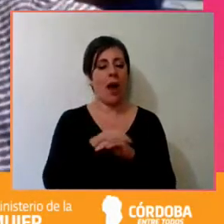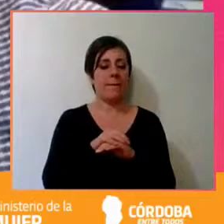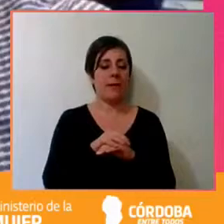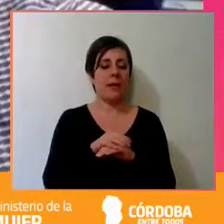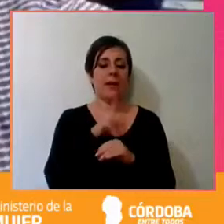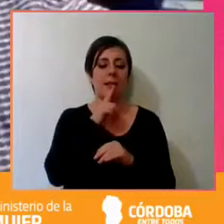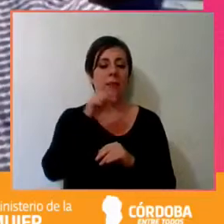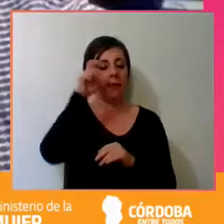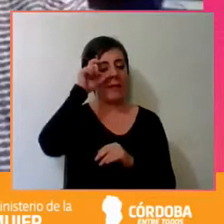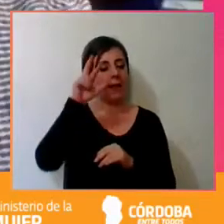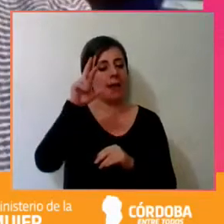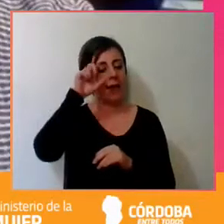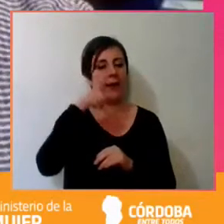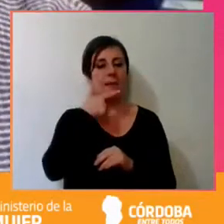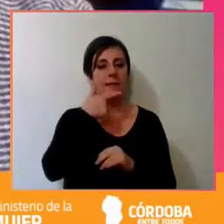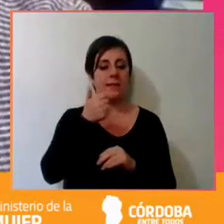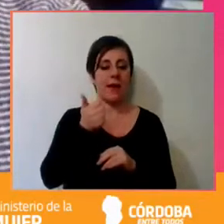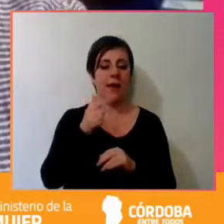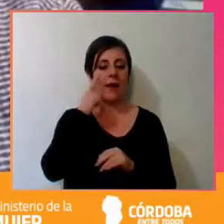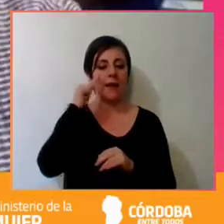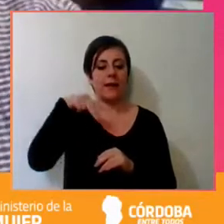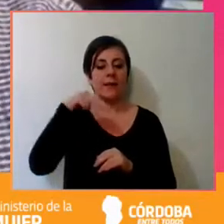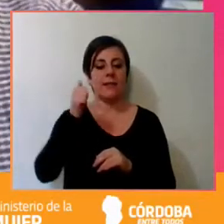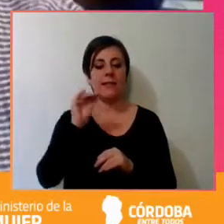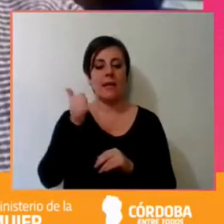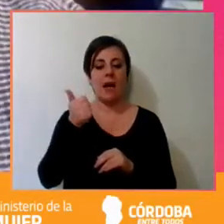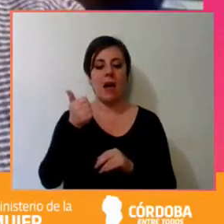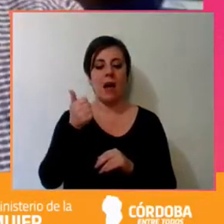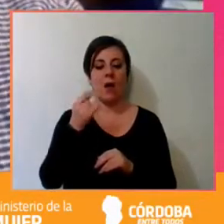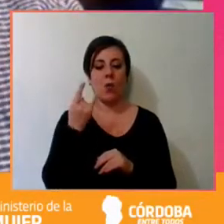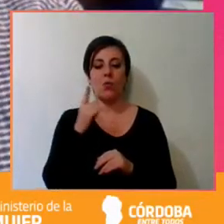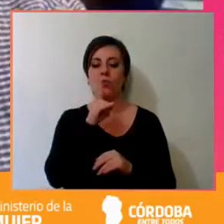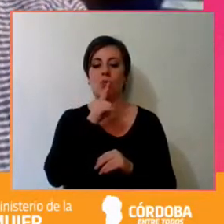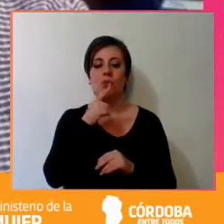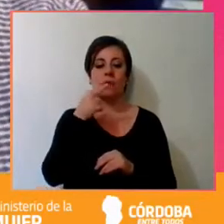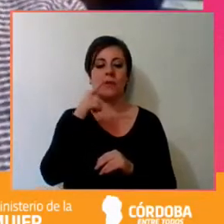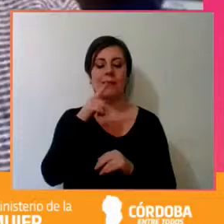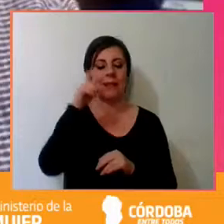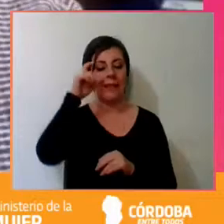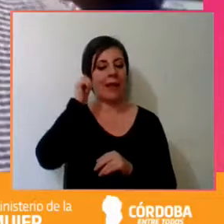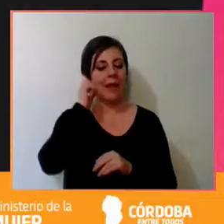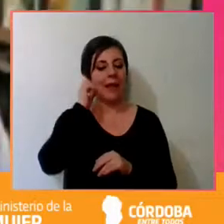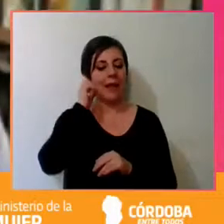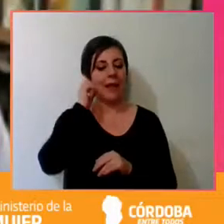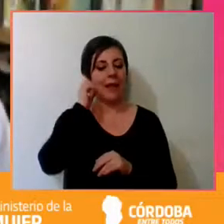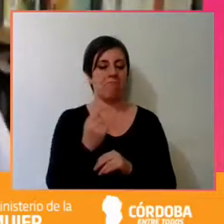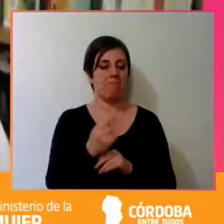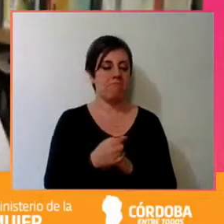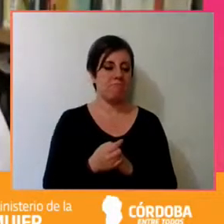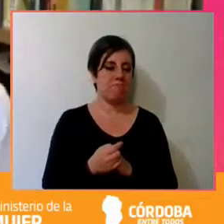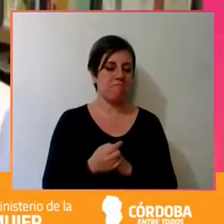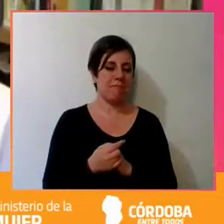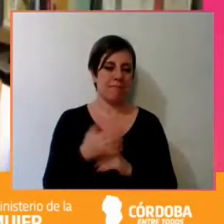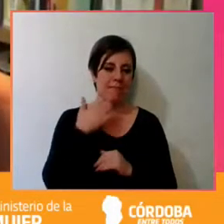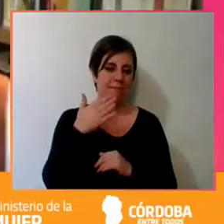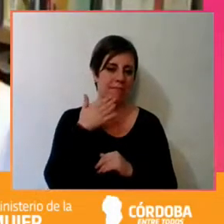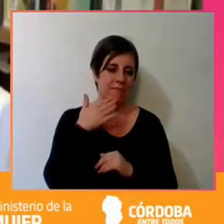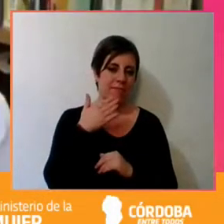Teresa Inchaustegui. Aquí le cedo la palabra para que dé el cierre de este importante panel.